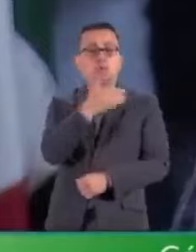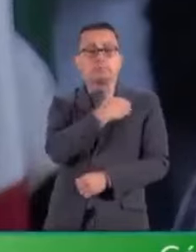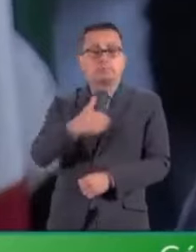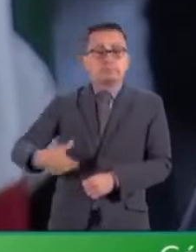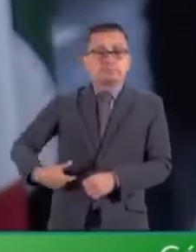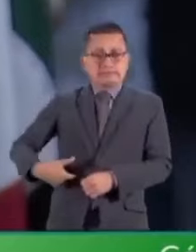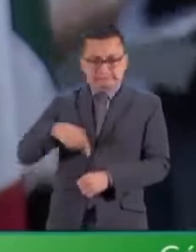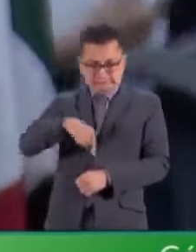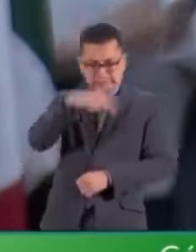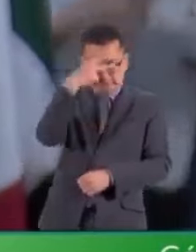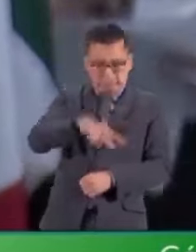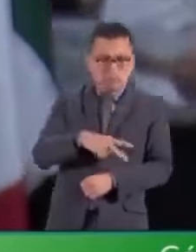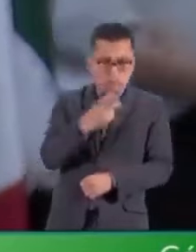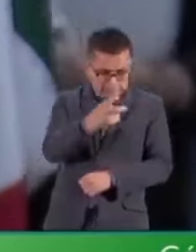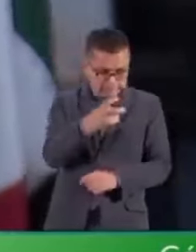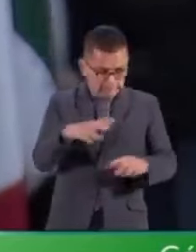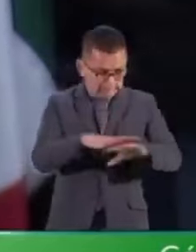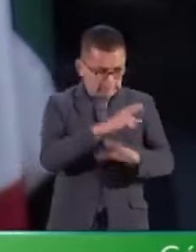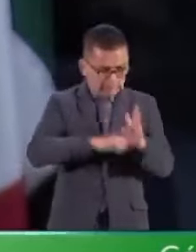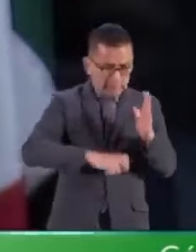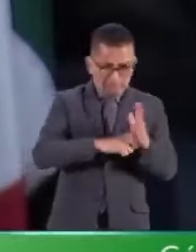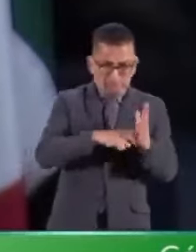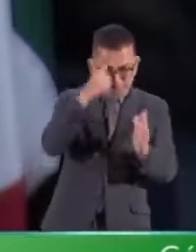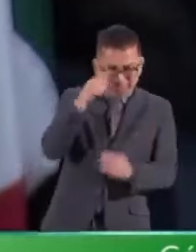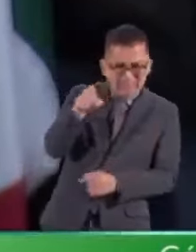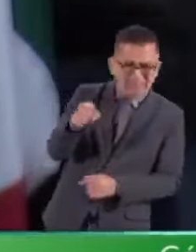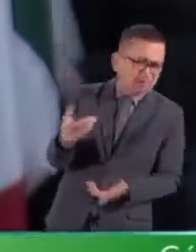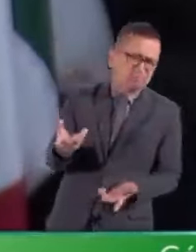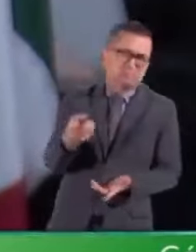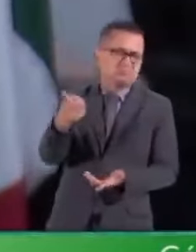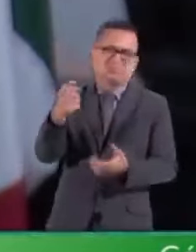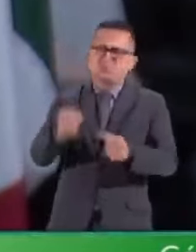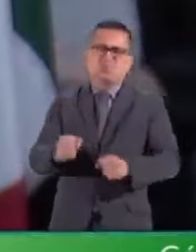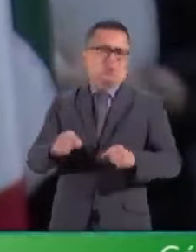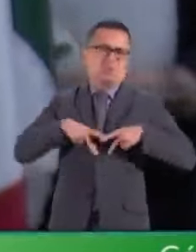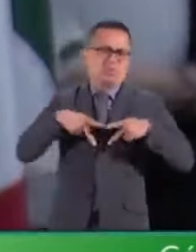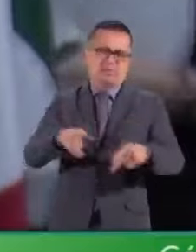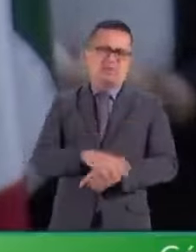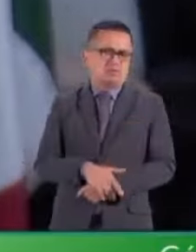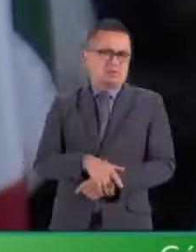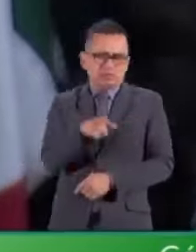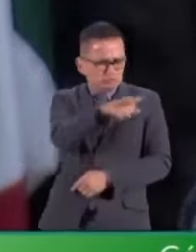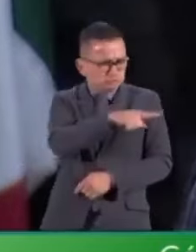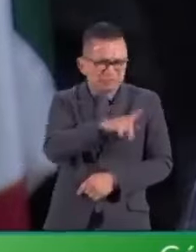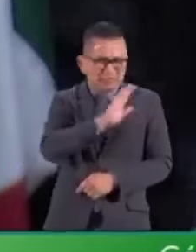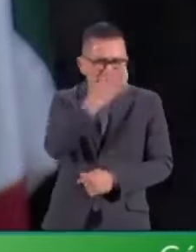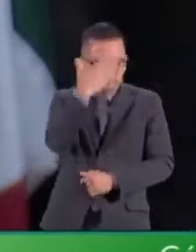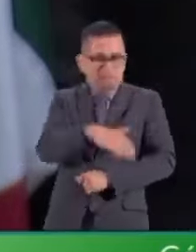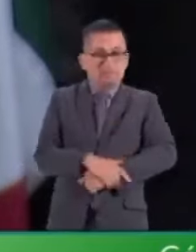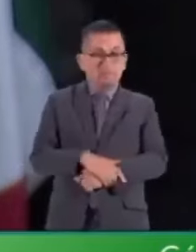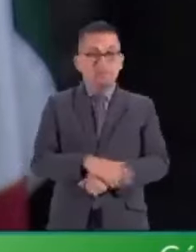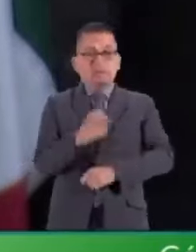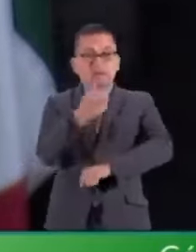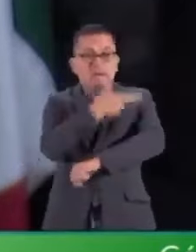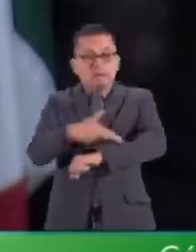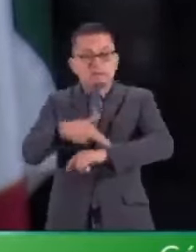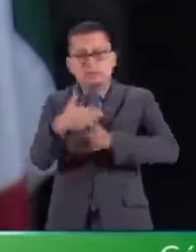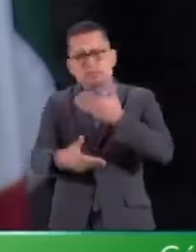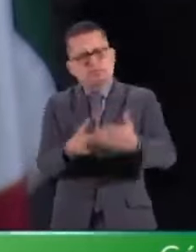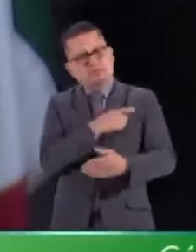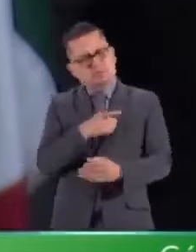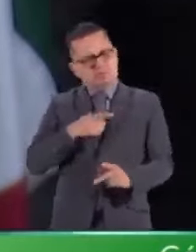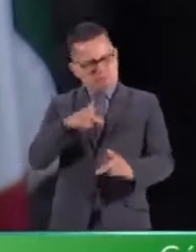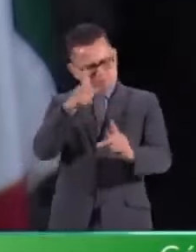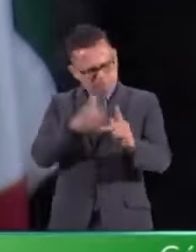la debilita, ustedes lo saben. Por eso pido que se suspenda este procedimiento. Un pelotón